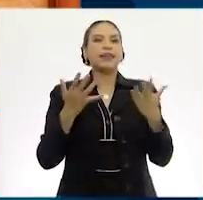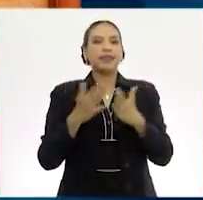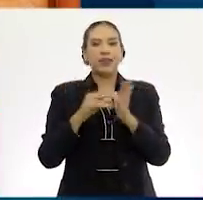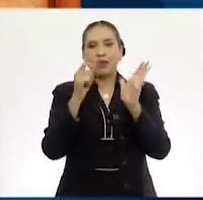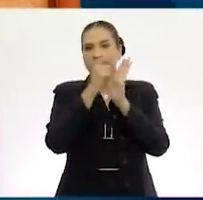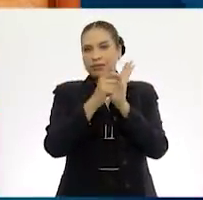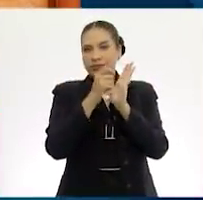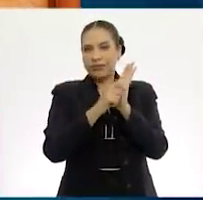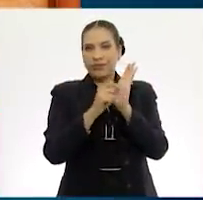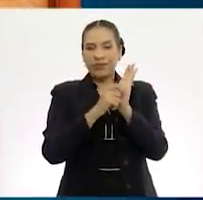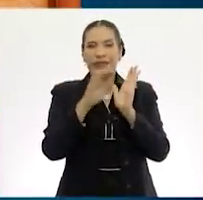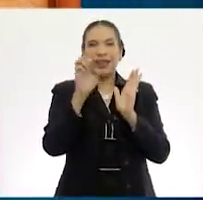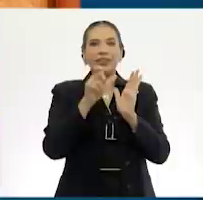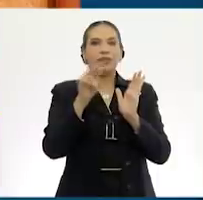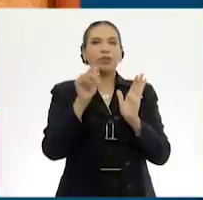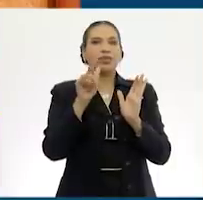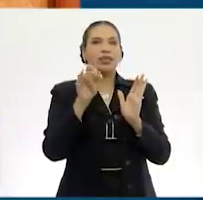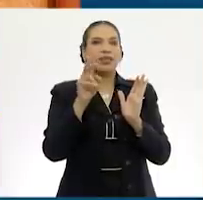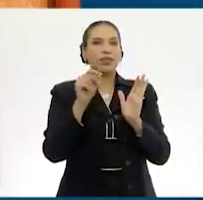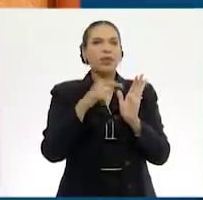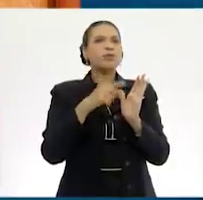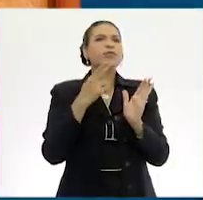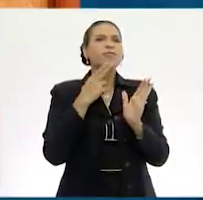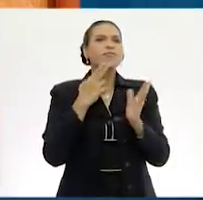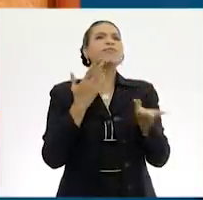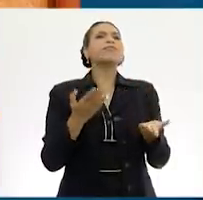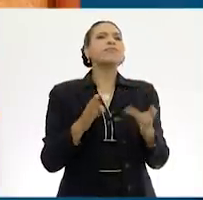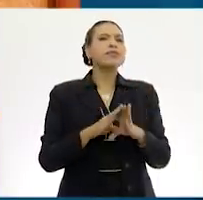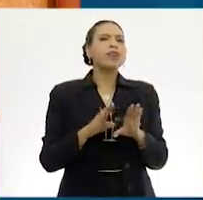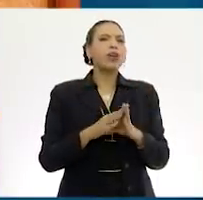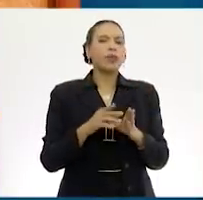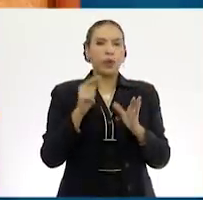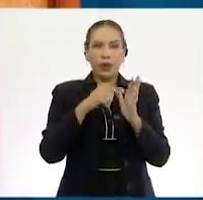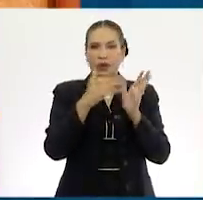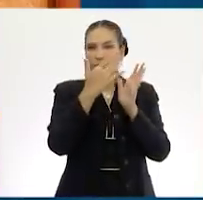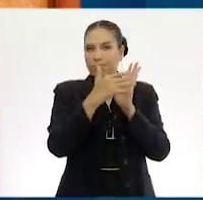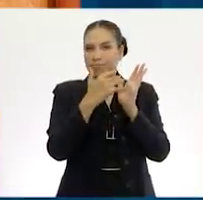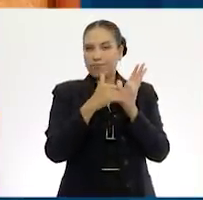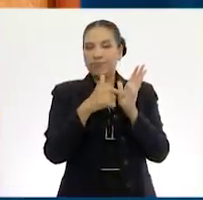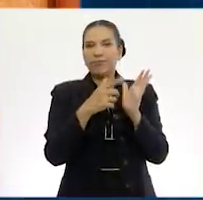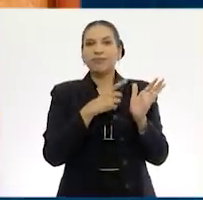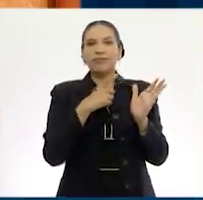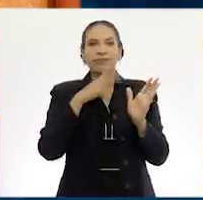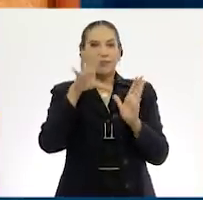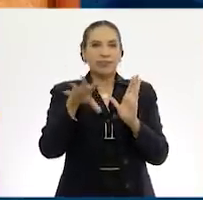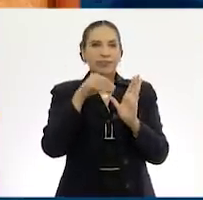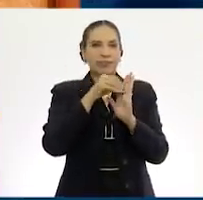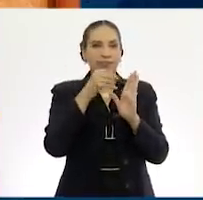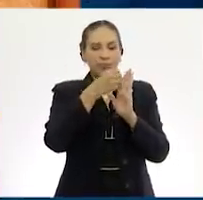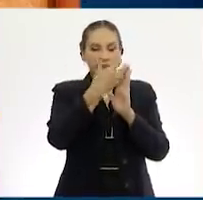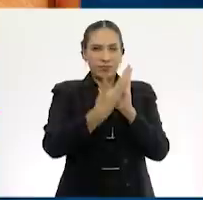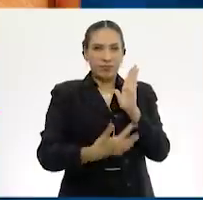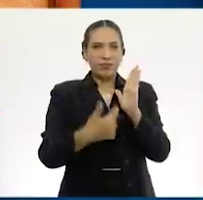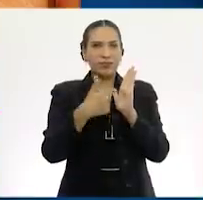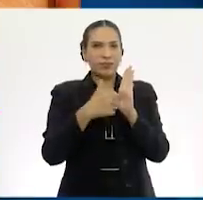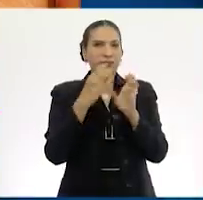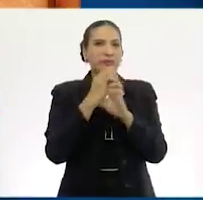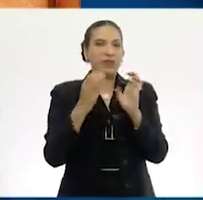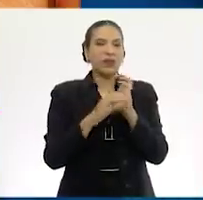texto expositivo. Pero para hacerlo, recuerden que nuestro texto tiene que incluir ciertas